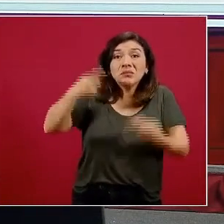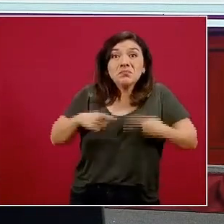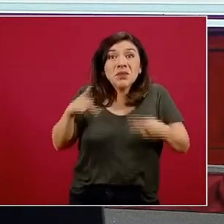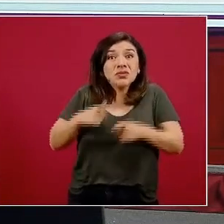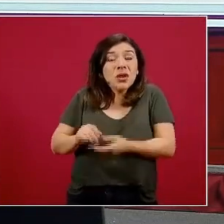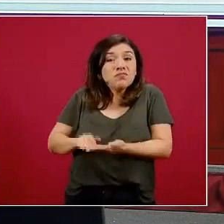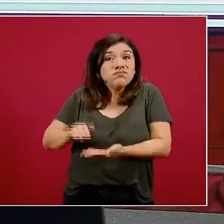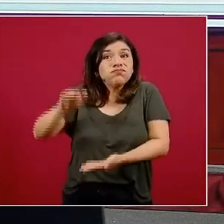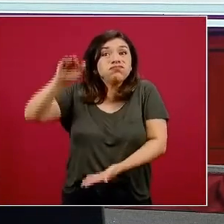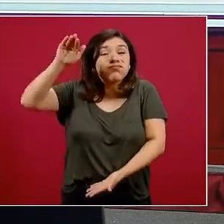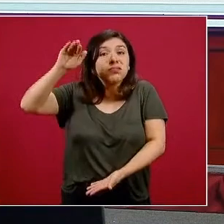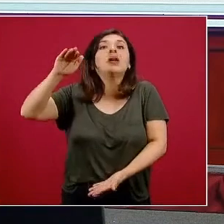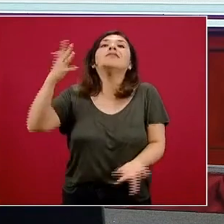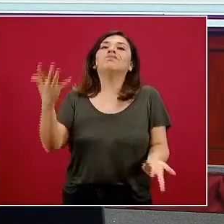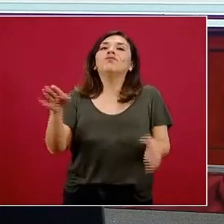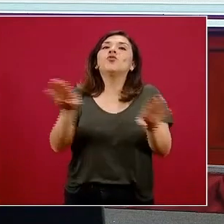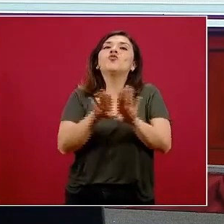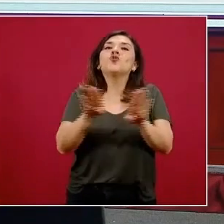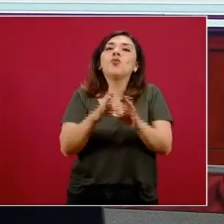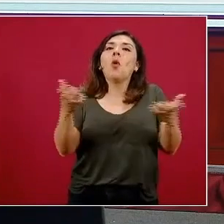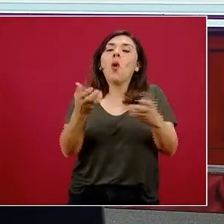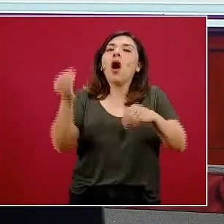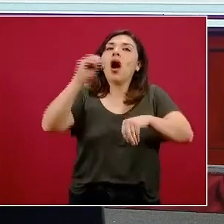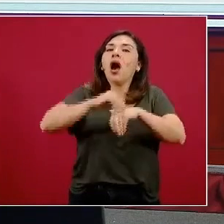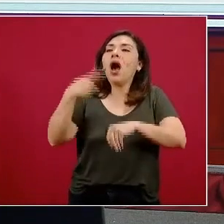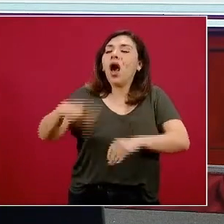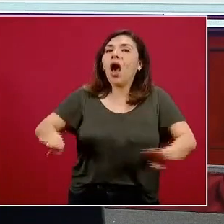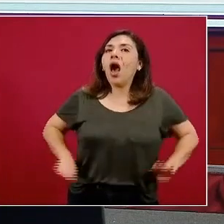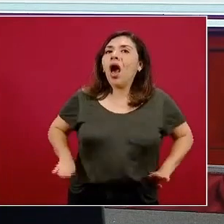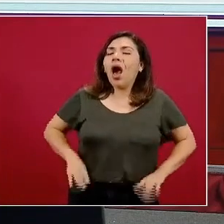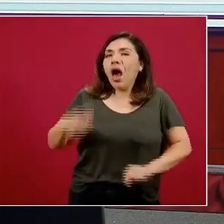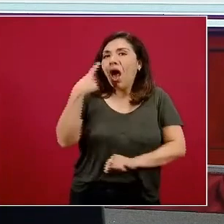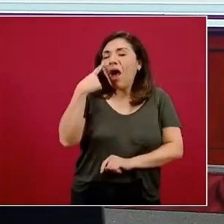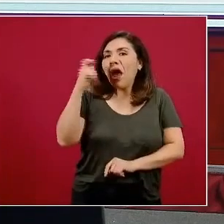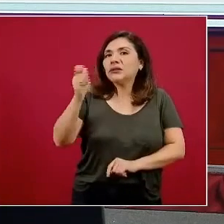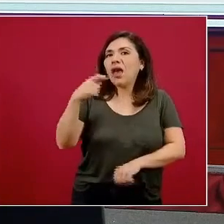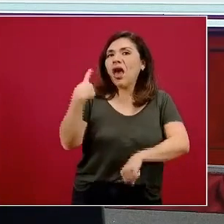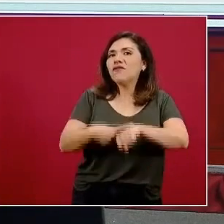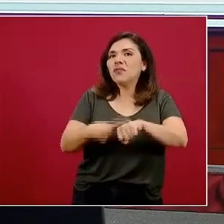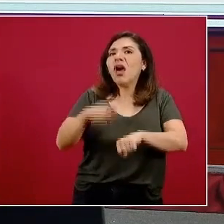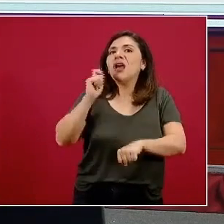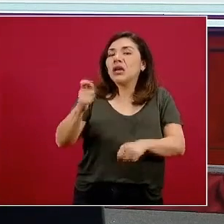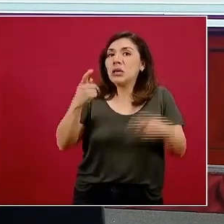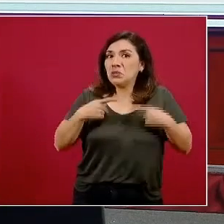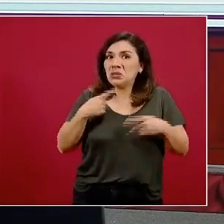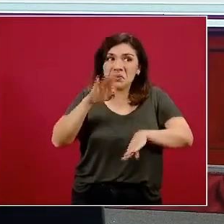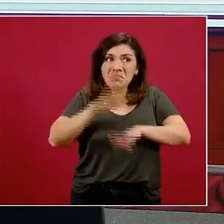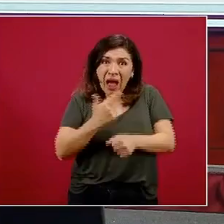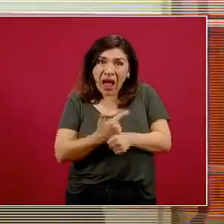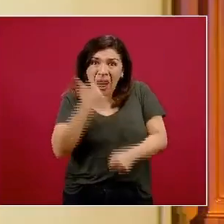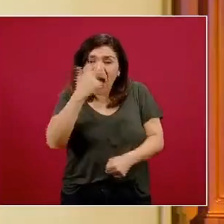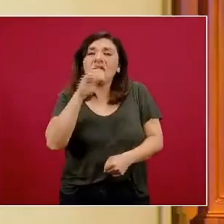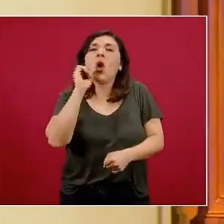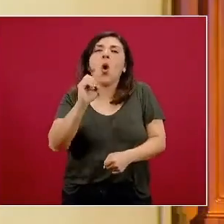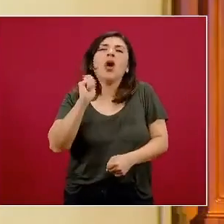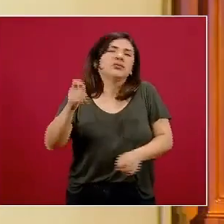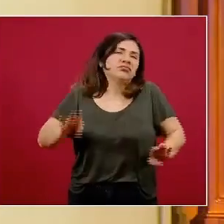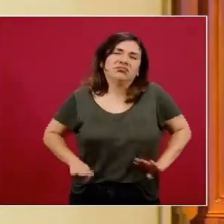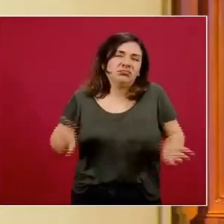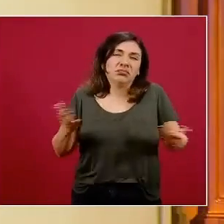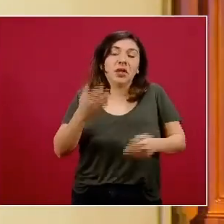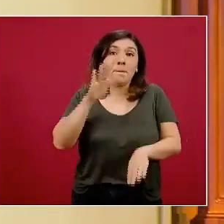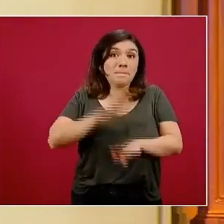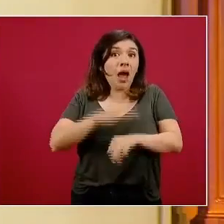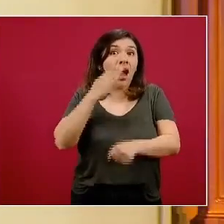su circulación y cómo se está comportando, es decir, qué afectaciones está produciendo en la población, más ahora de